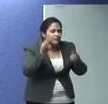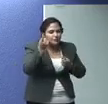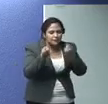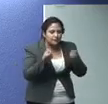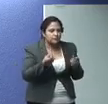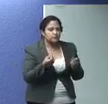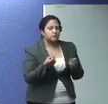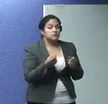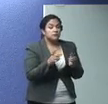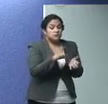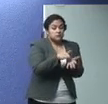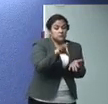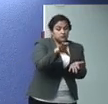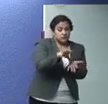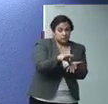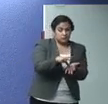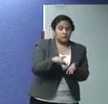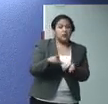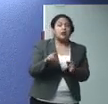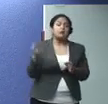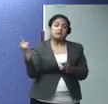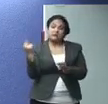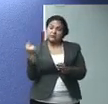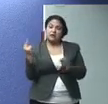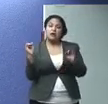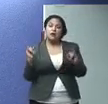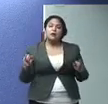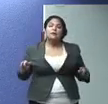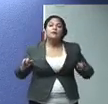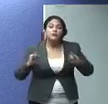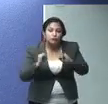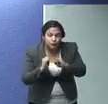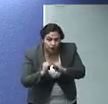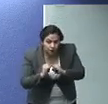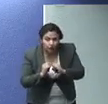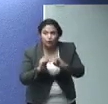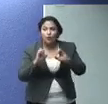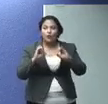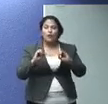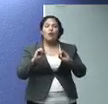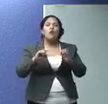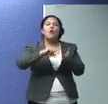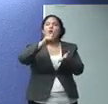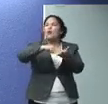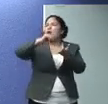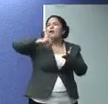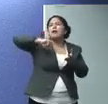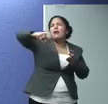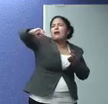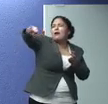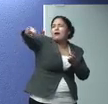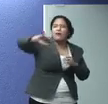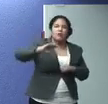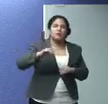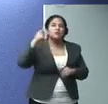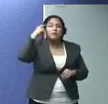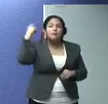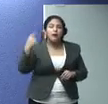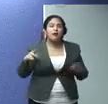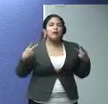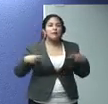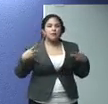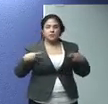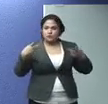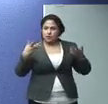discapacidades se les mantuviera en instituciones o en lugares alejados que no permitía la